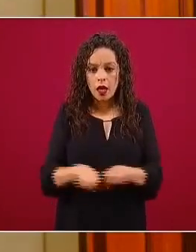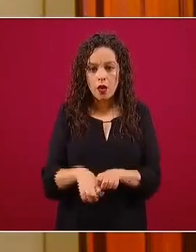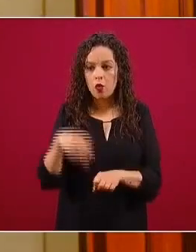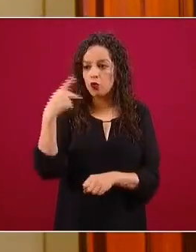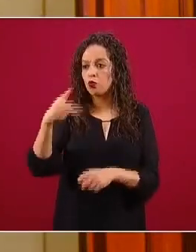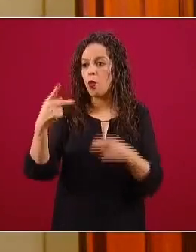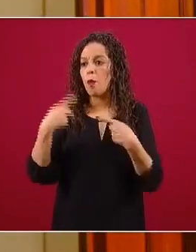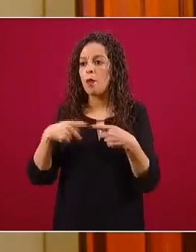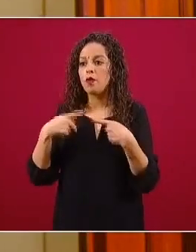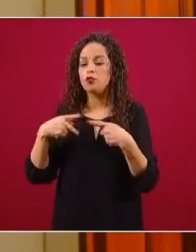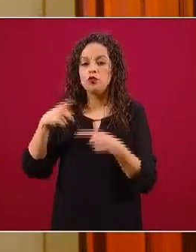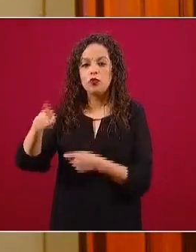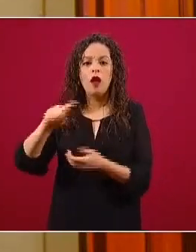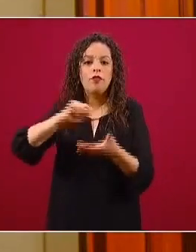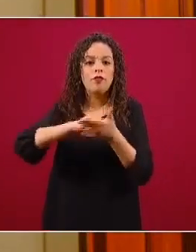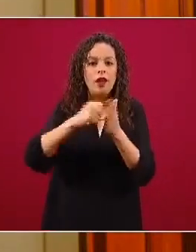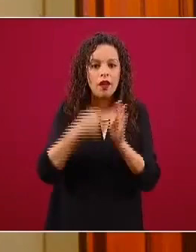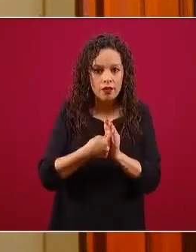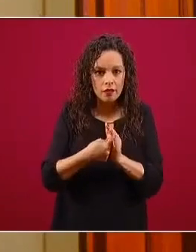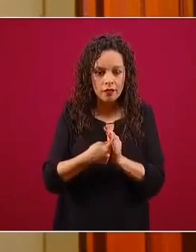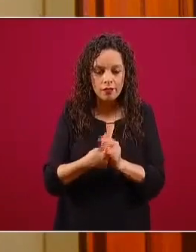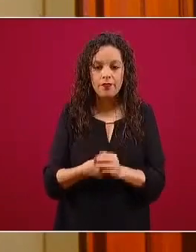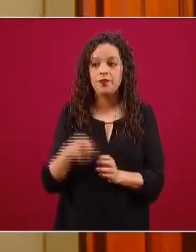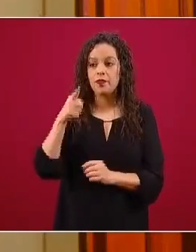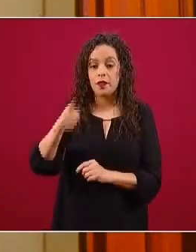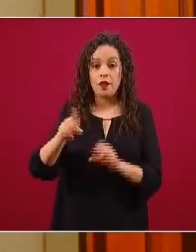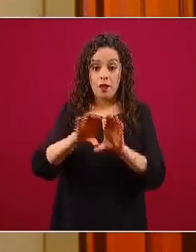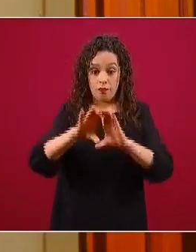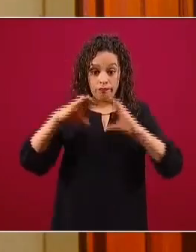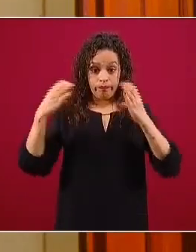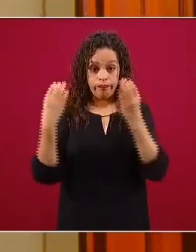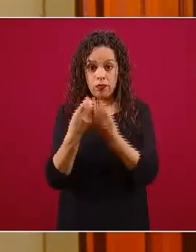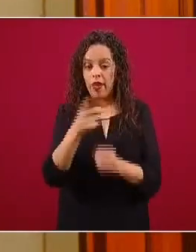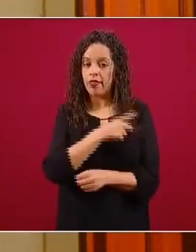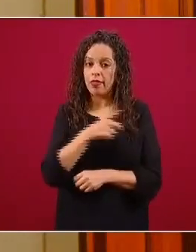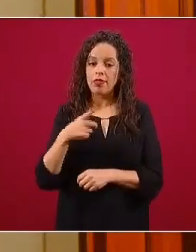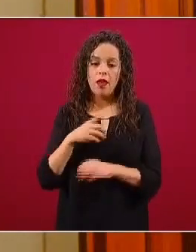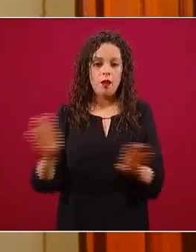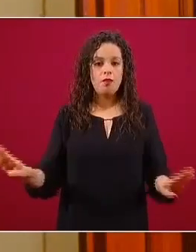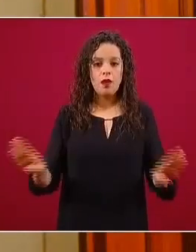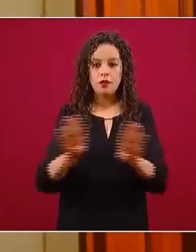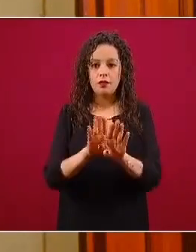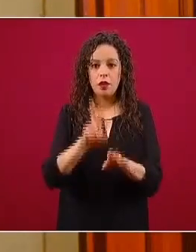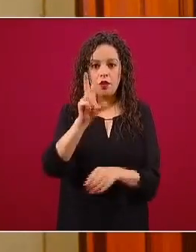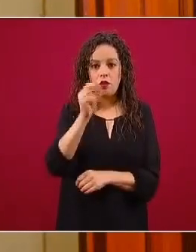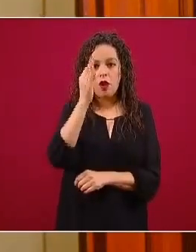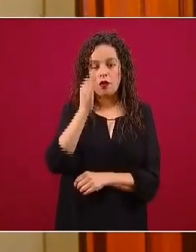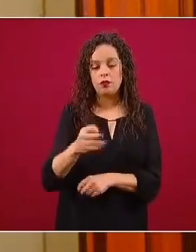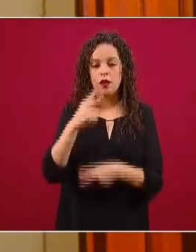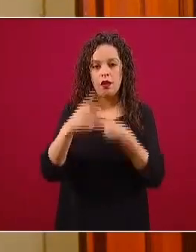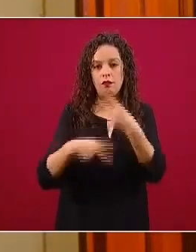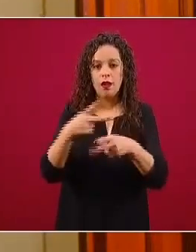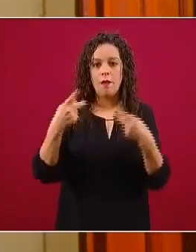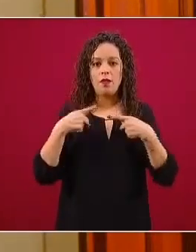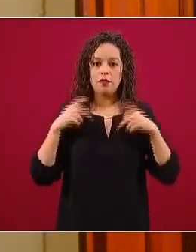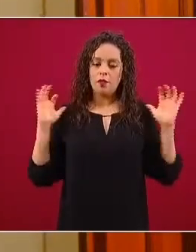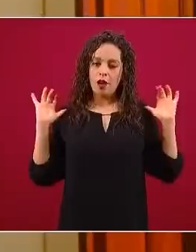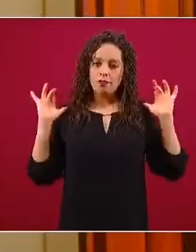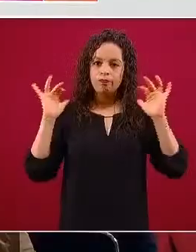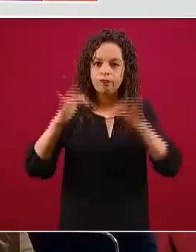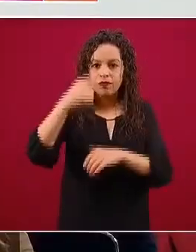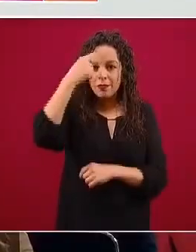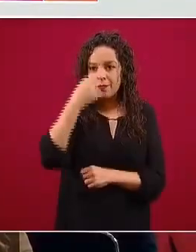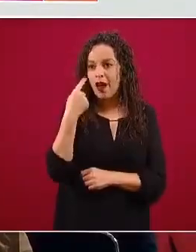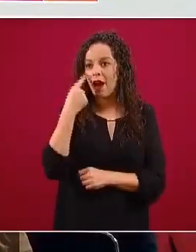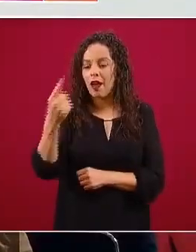personal técnico. Los estadios deben de permanecer todavía cerrados y no se permite, lógicamente, el acceso de personas a